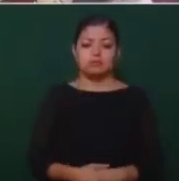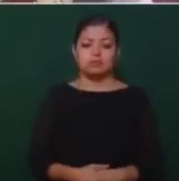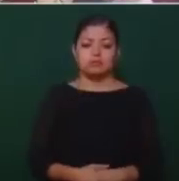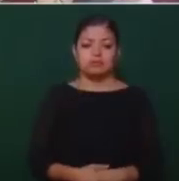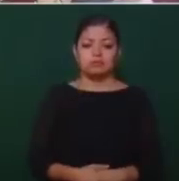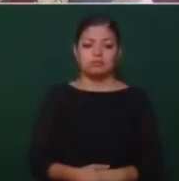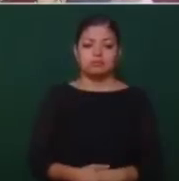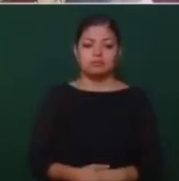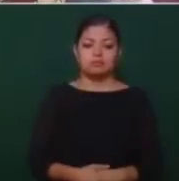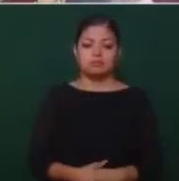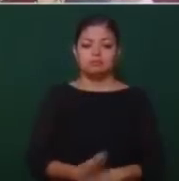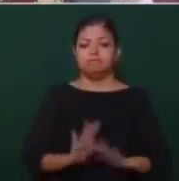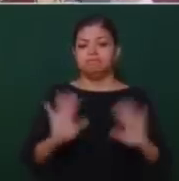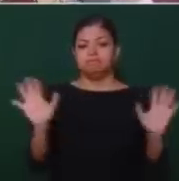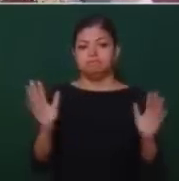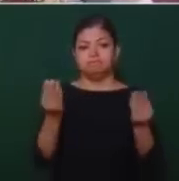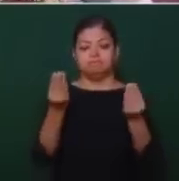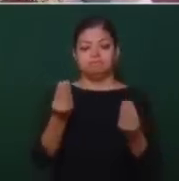Bueno, pues muchas gracias.